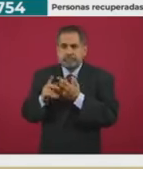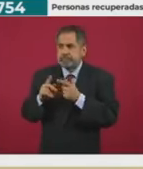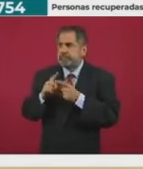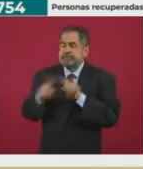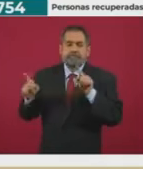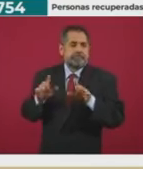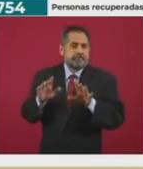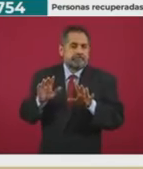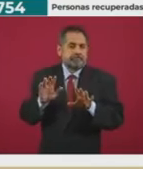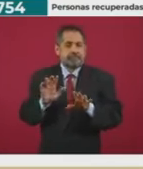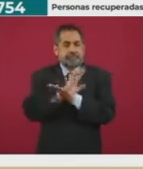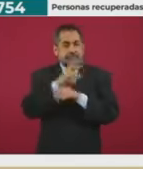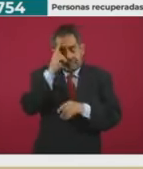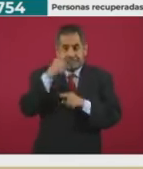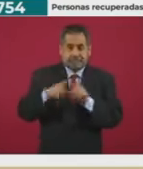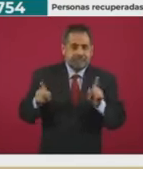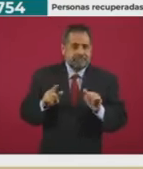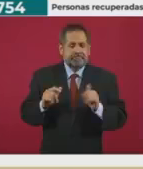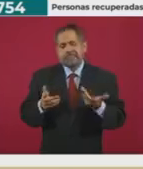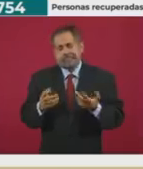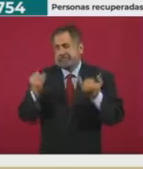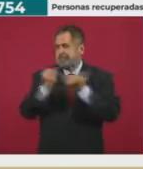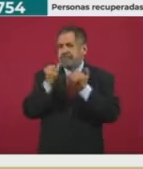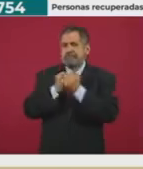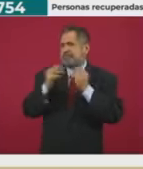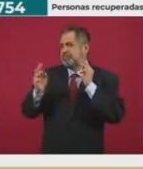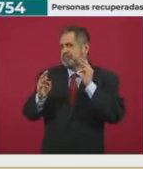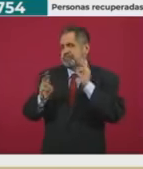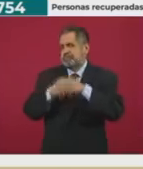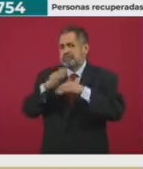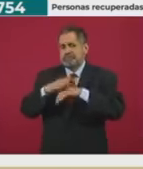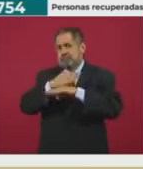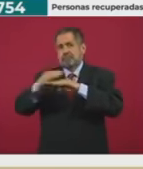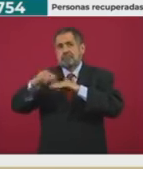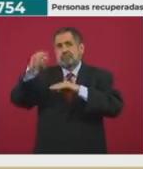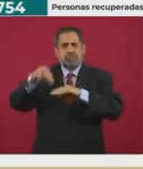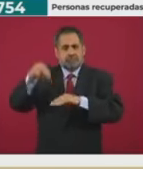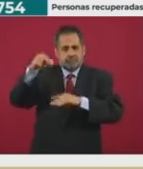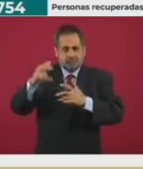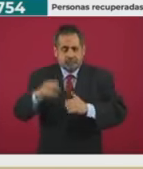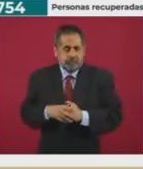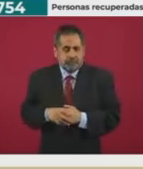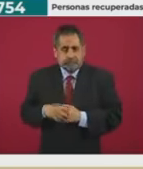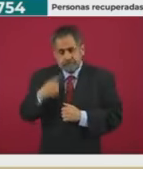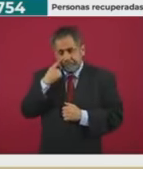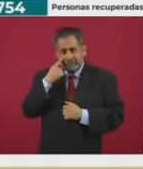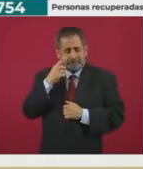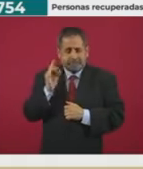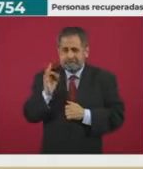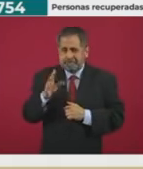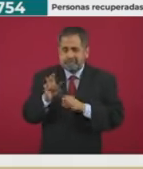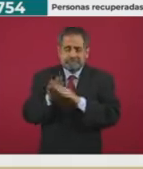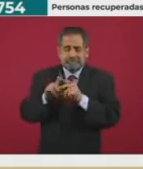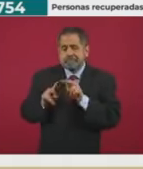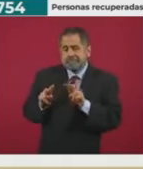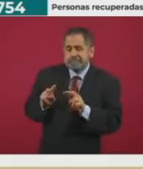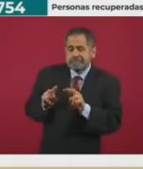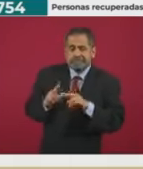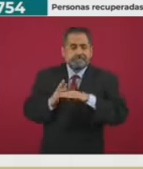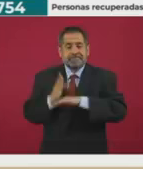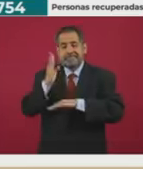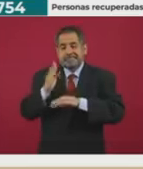diferente en México y también tenemos esta trayectoria de ascenso. Se ve claramente que hemos pasado la intensidad